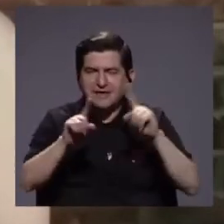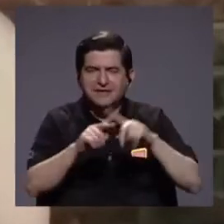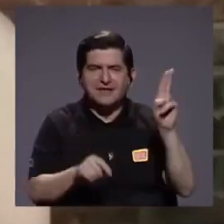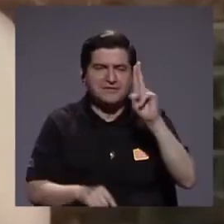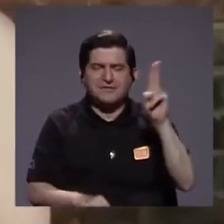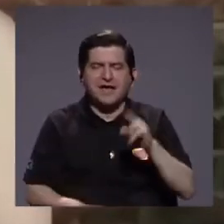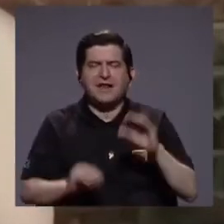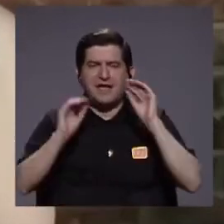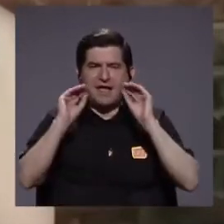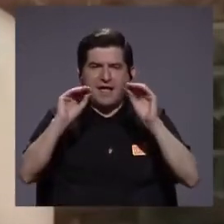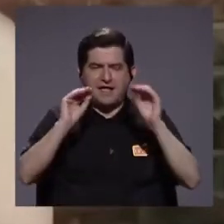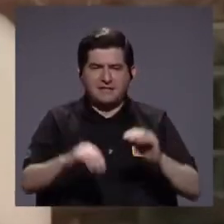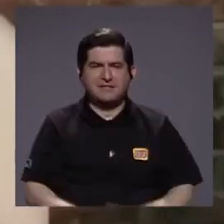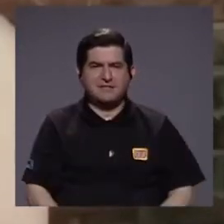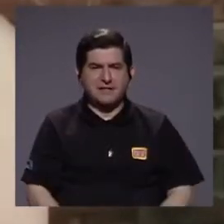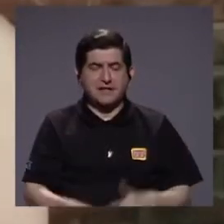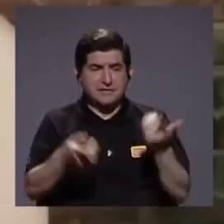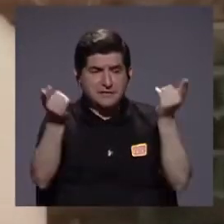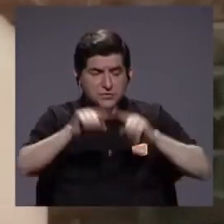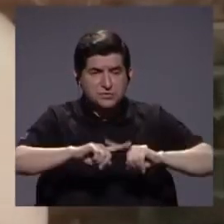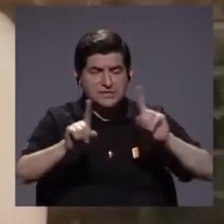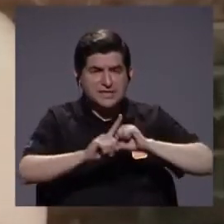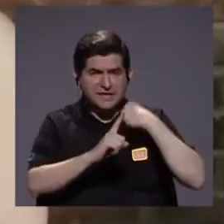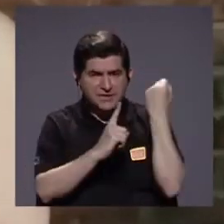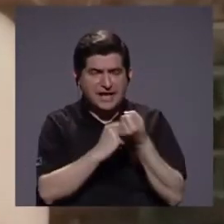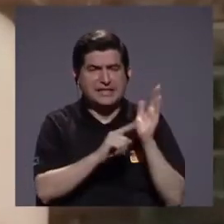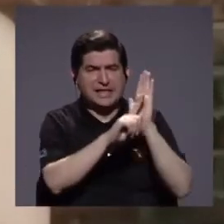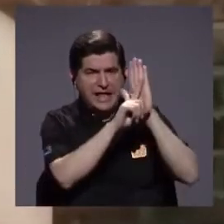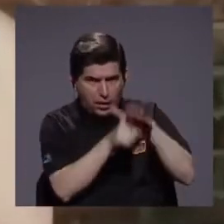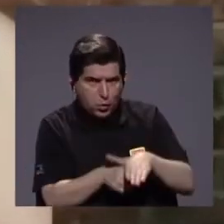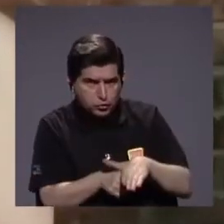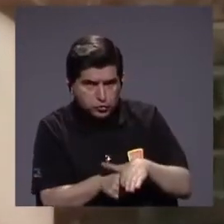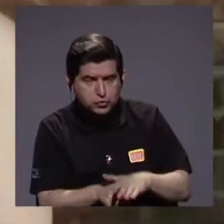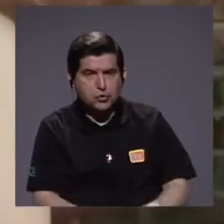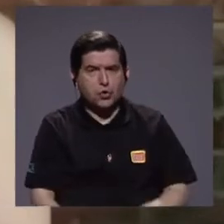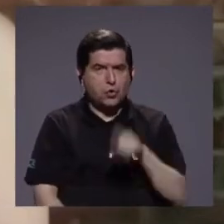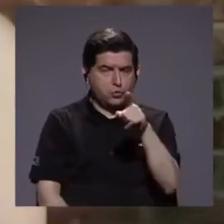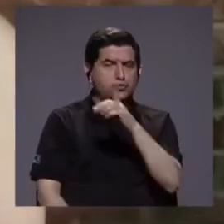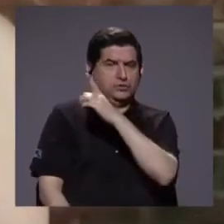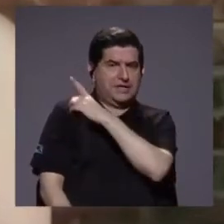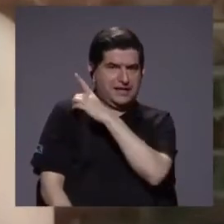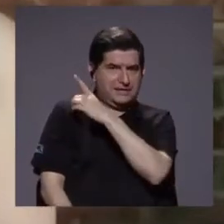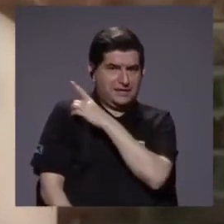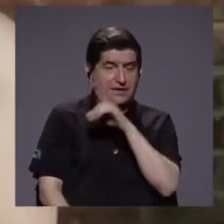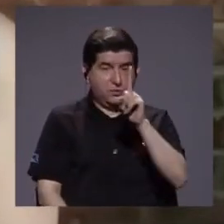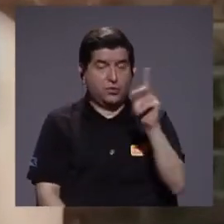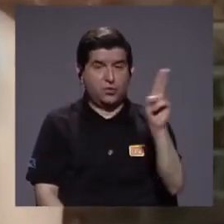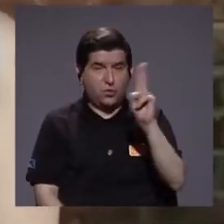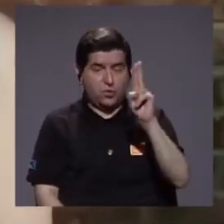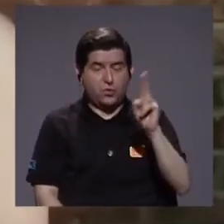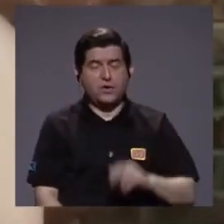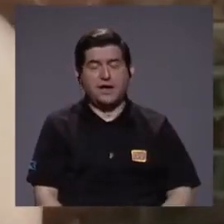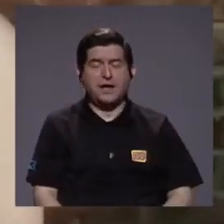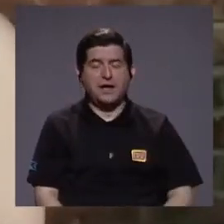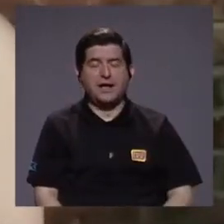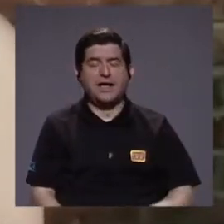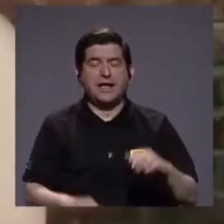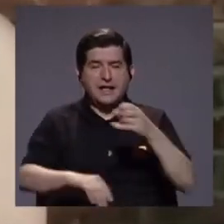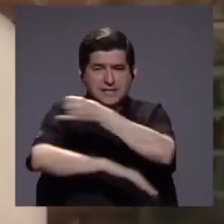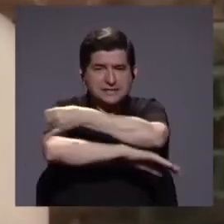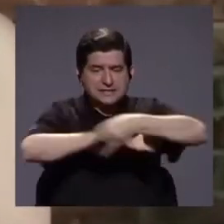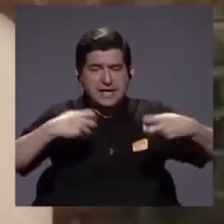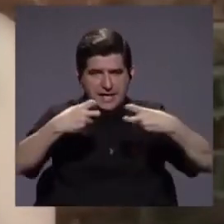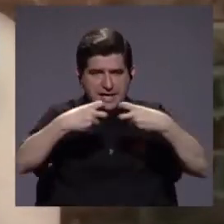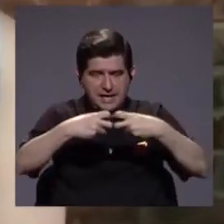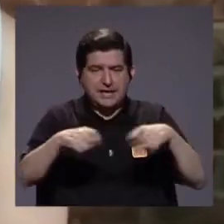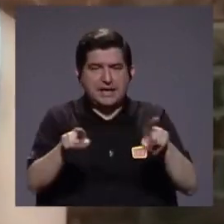unidades académicas se han presentado diferentes situaciones de acoso. Y usted ha sido director de una unidad académica como Ingeniería Eléctrica y